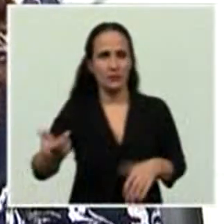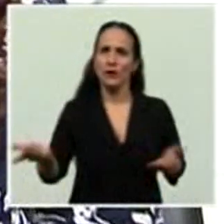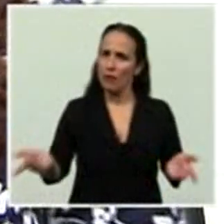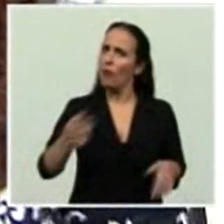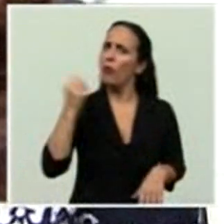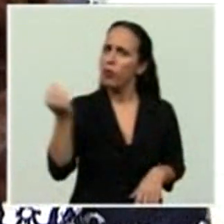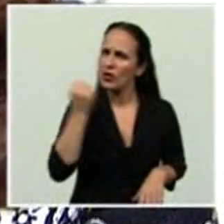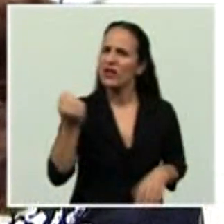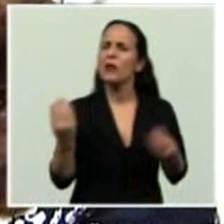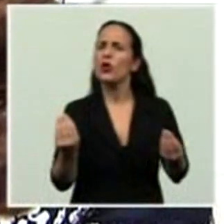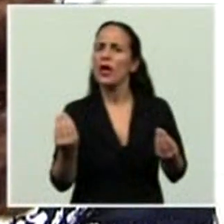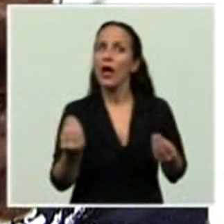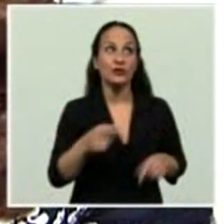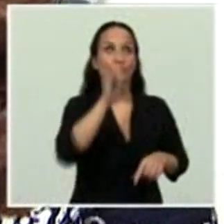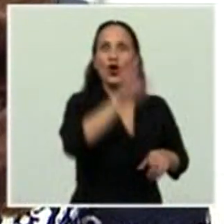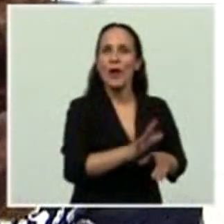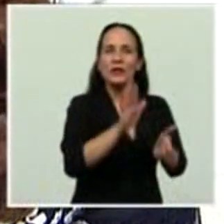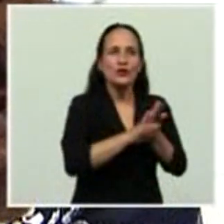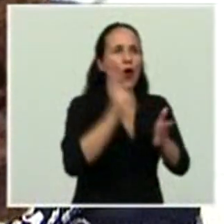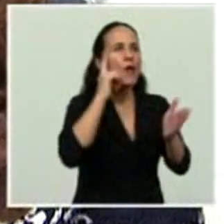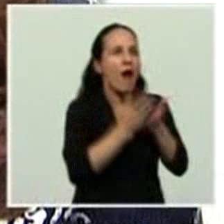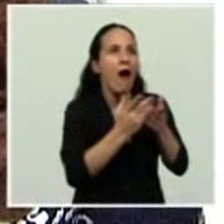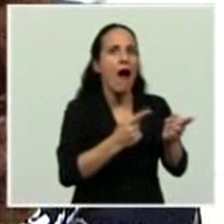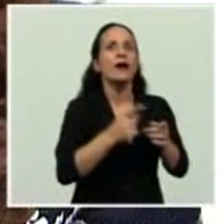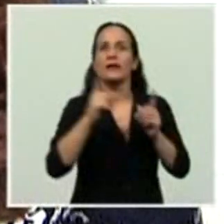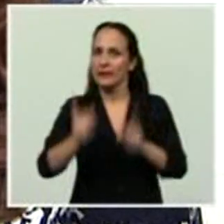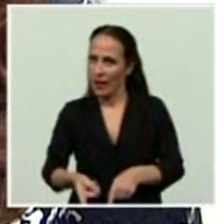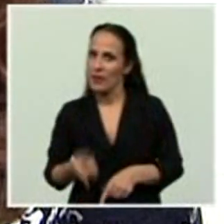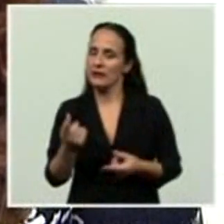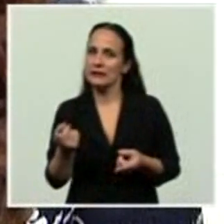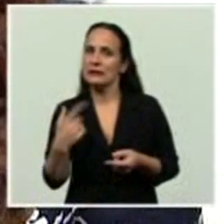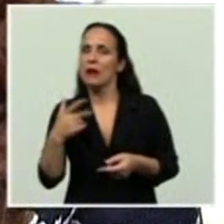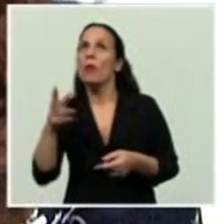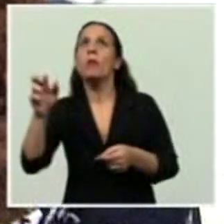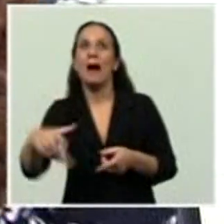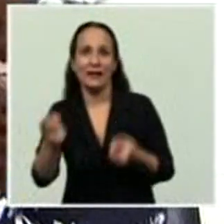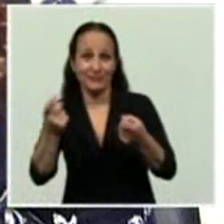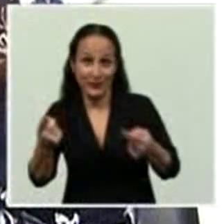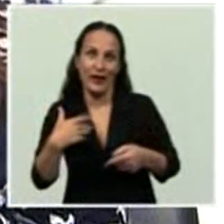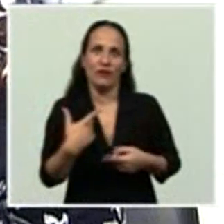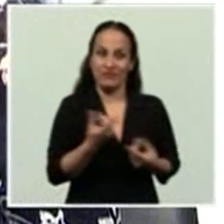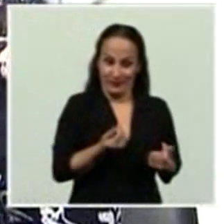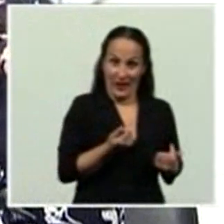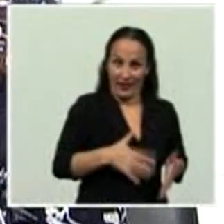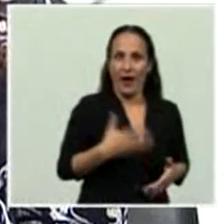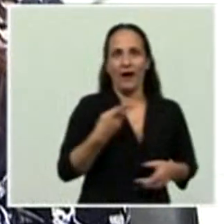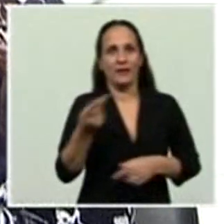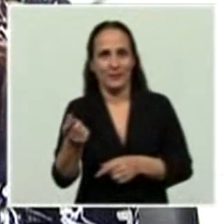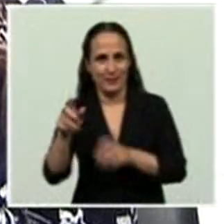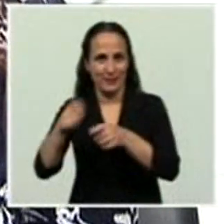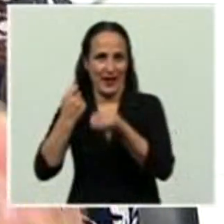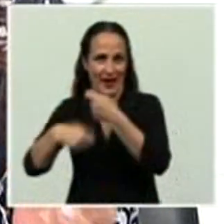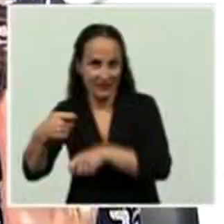solamente de conocimiento vive el hombre sino también de pan y para comprar pan hay que tener plata ir a la panadería y bueno eh había